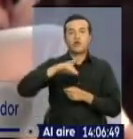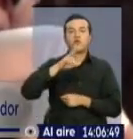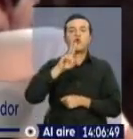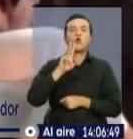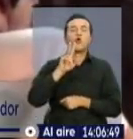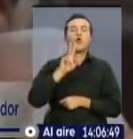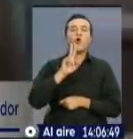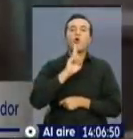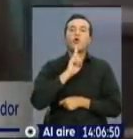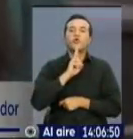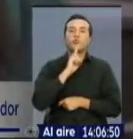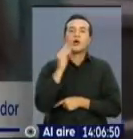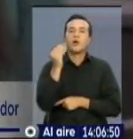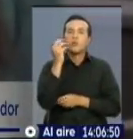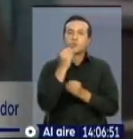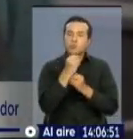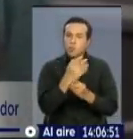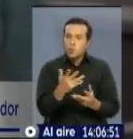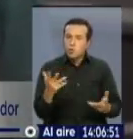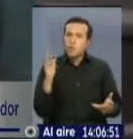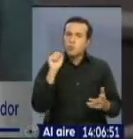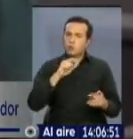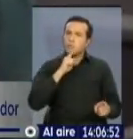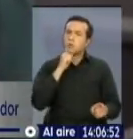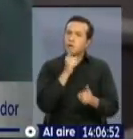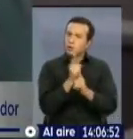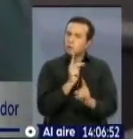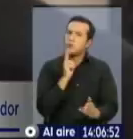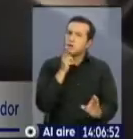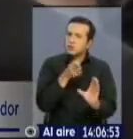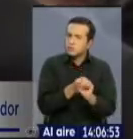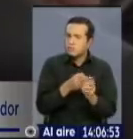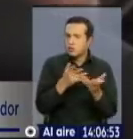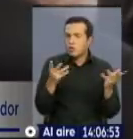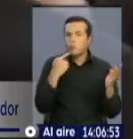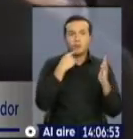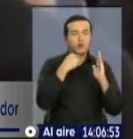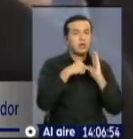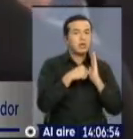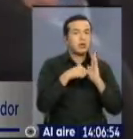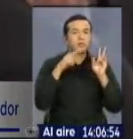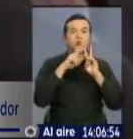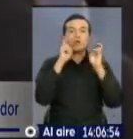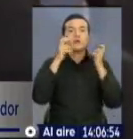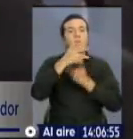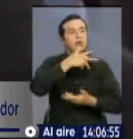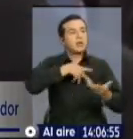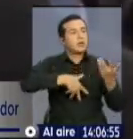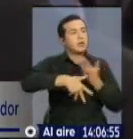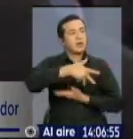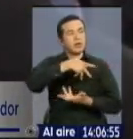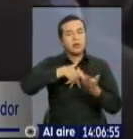muchos campos donde los jóvenes parlamentarios podrían incursionar. Por ejemplo, en el intercambio o ampliación de cupos de becas